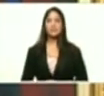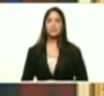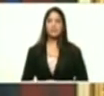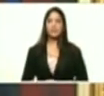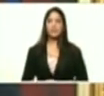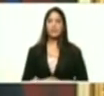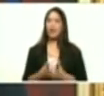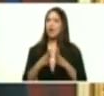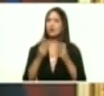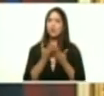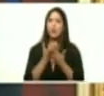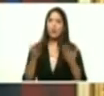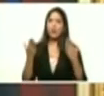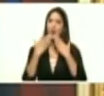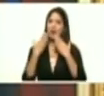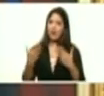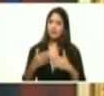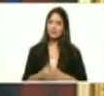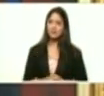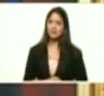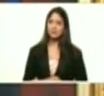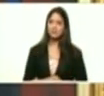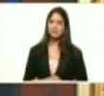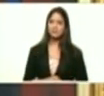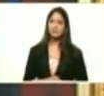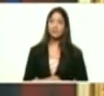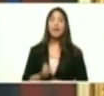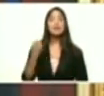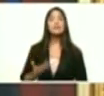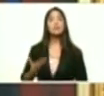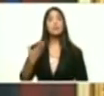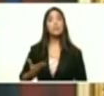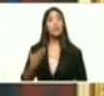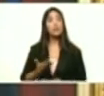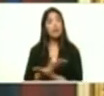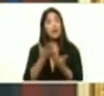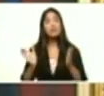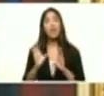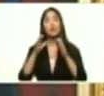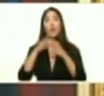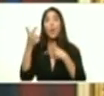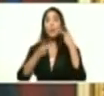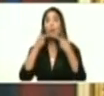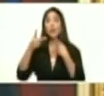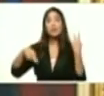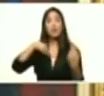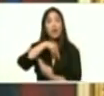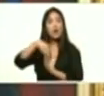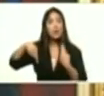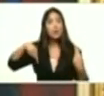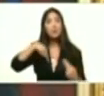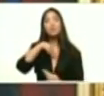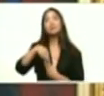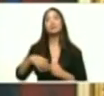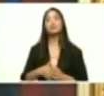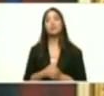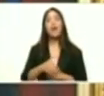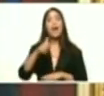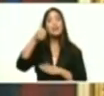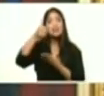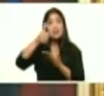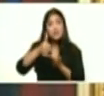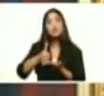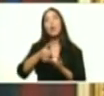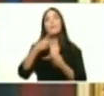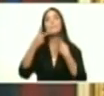y a todos, bueno, necesario manejar esto, al alto mando político, de la revolución, a la dirección política,